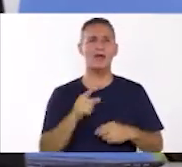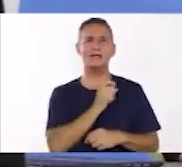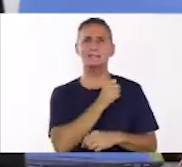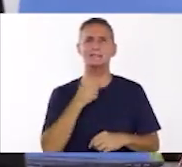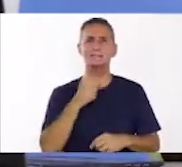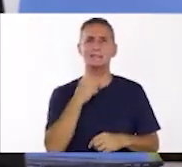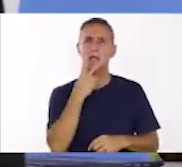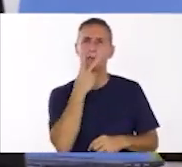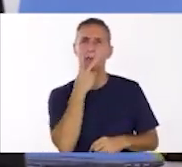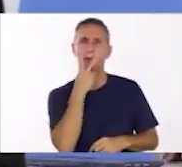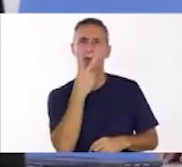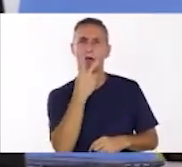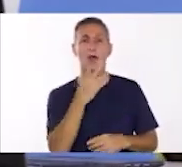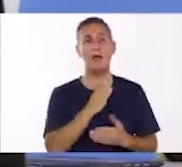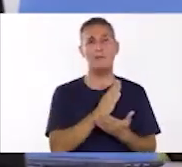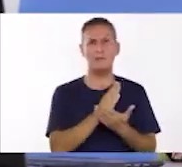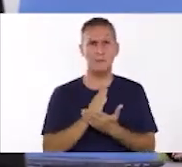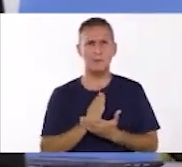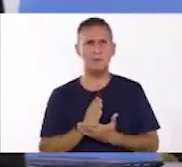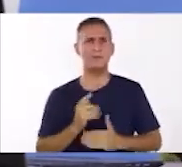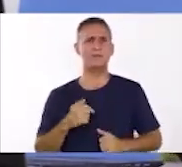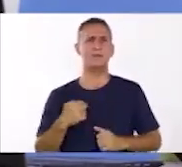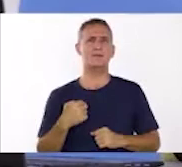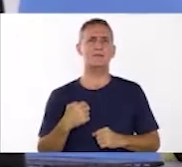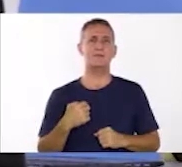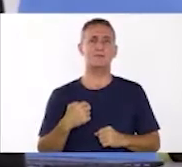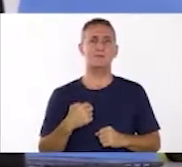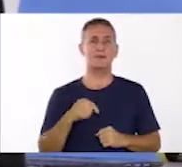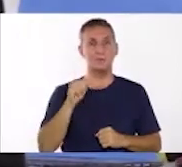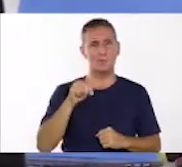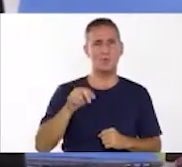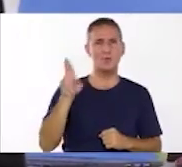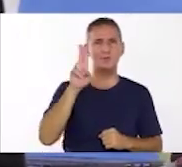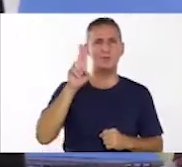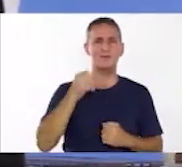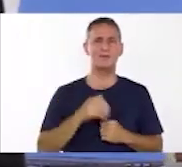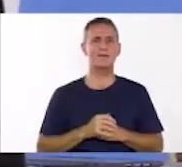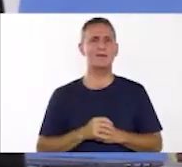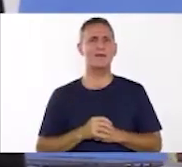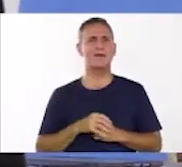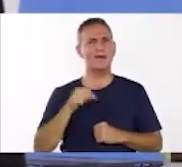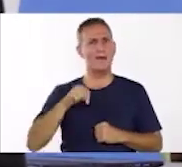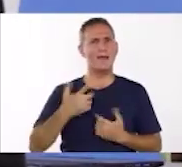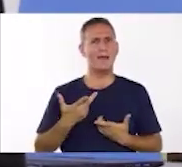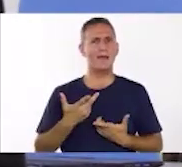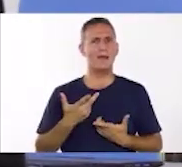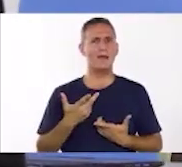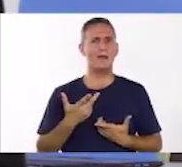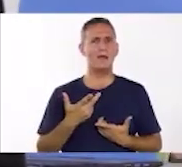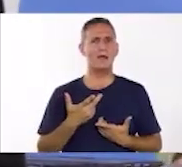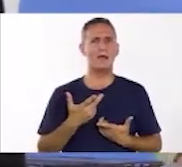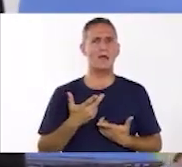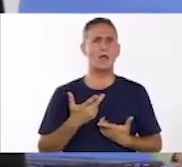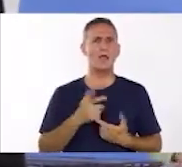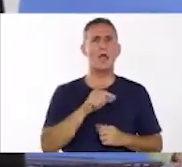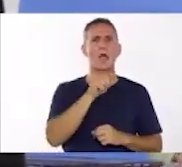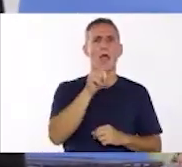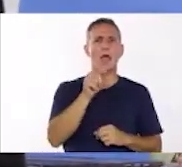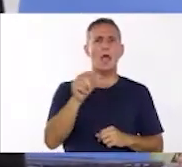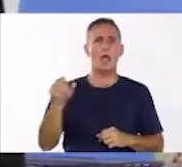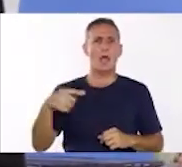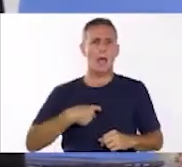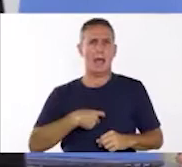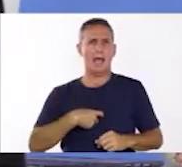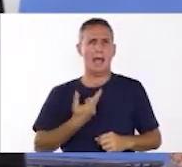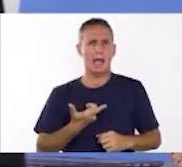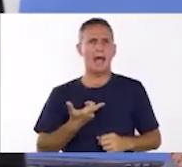a observar, es lo que vamos a estudiar con esta unidad. Ahora, hubo representantes